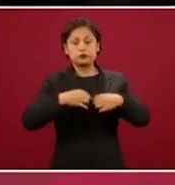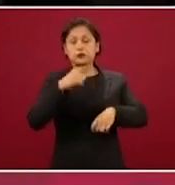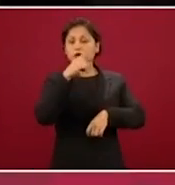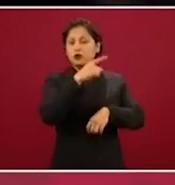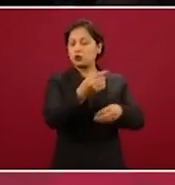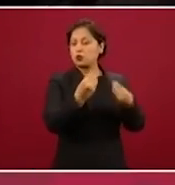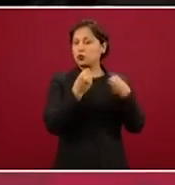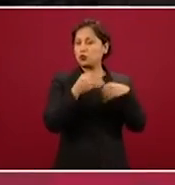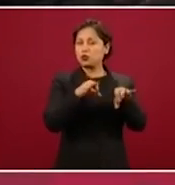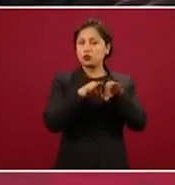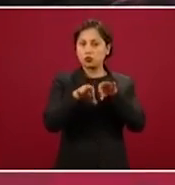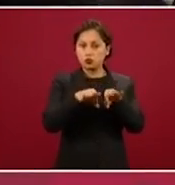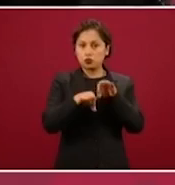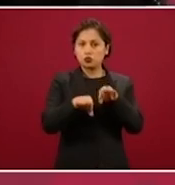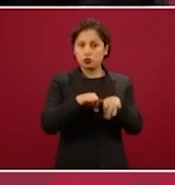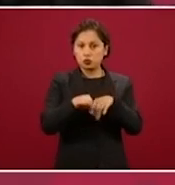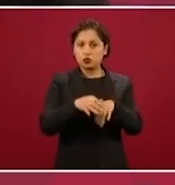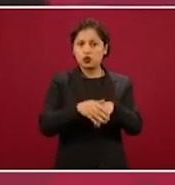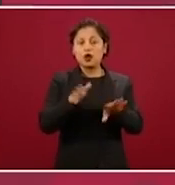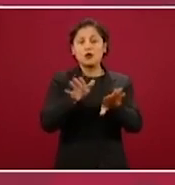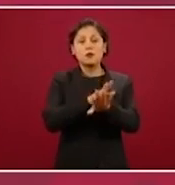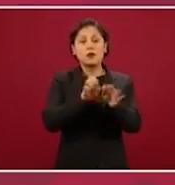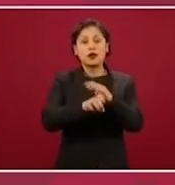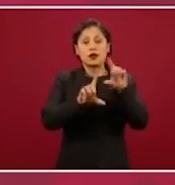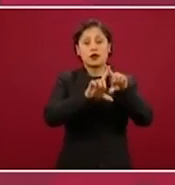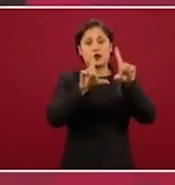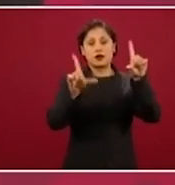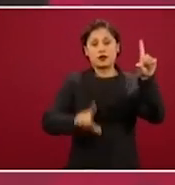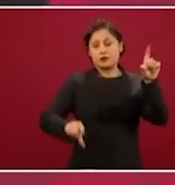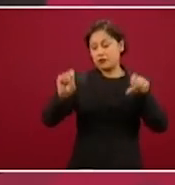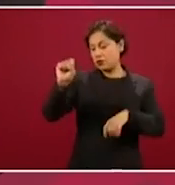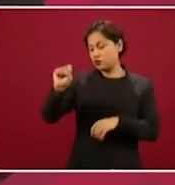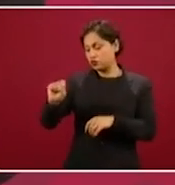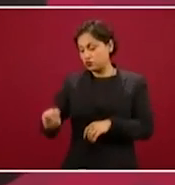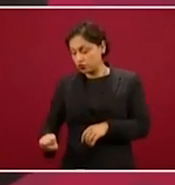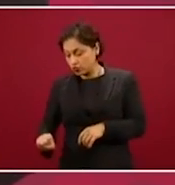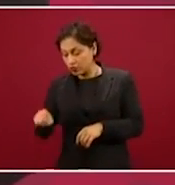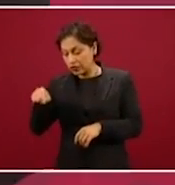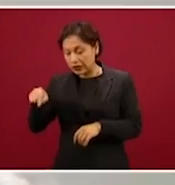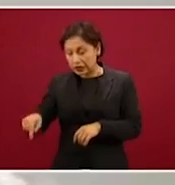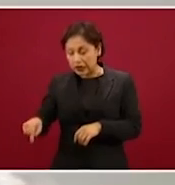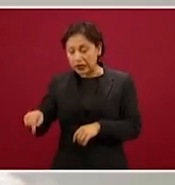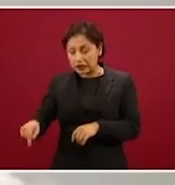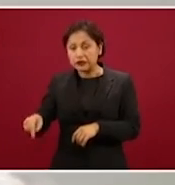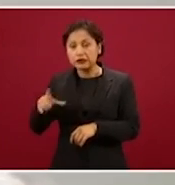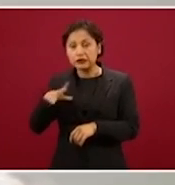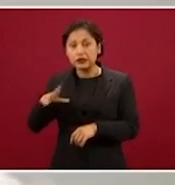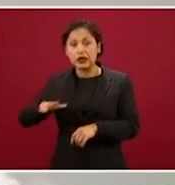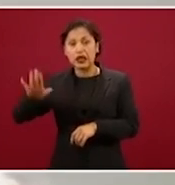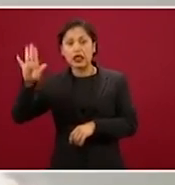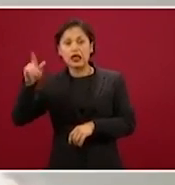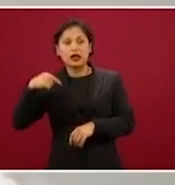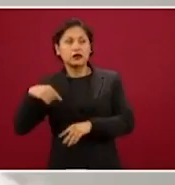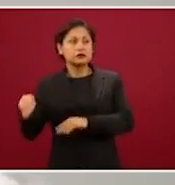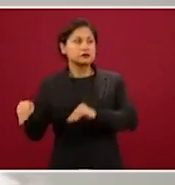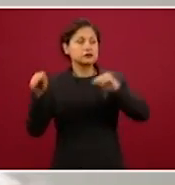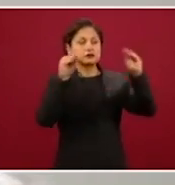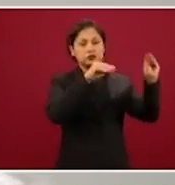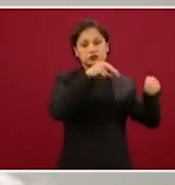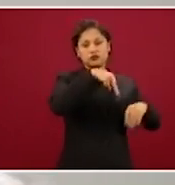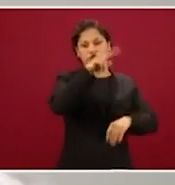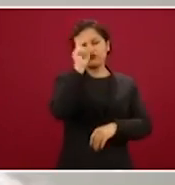si son del sur, trasladarse al norte sea complicado, pero